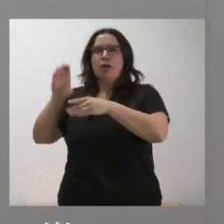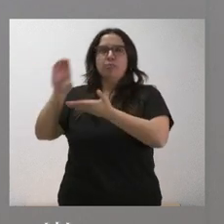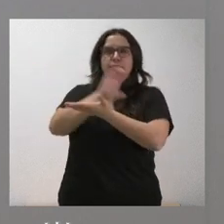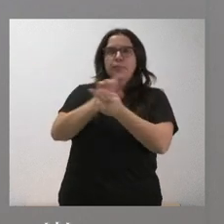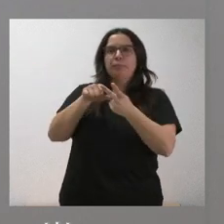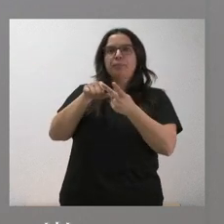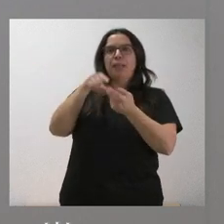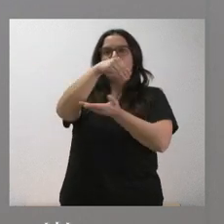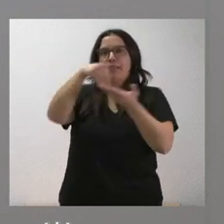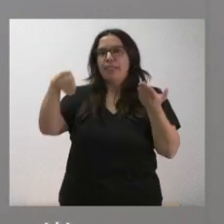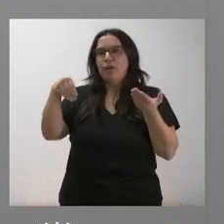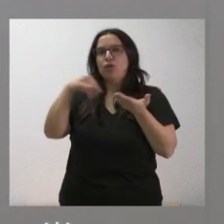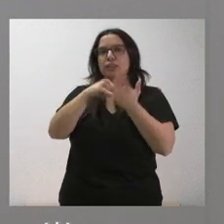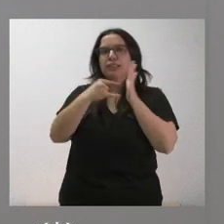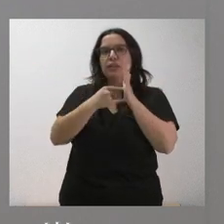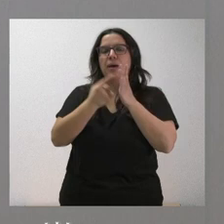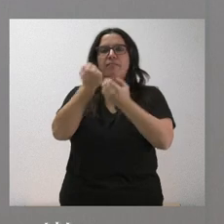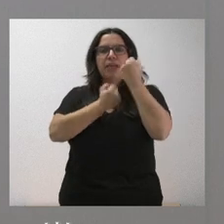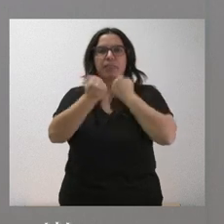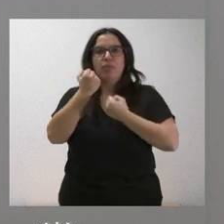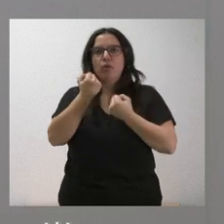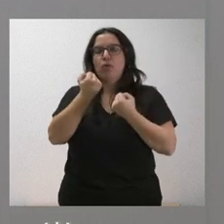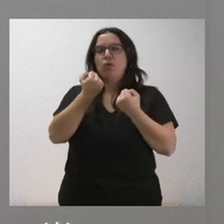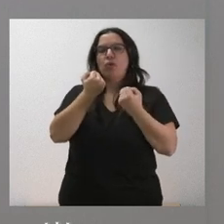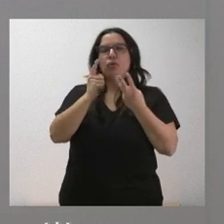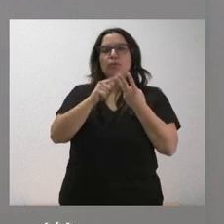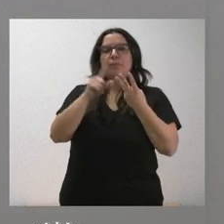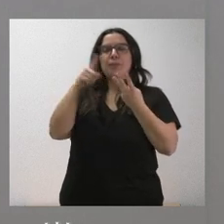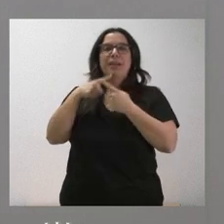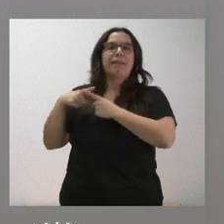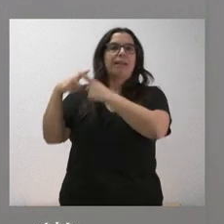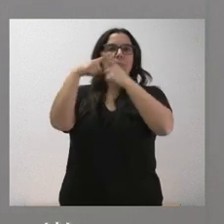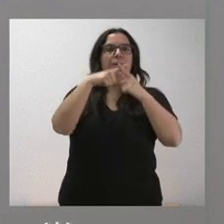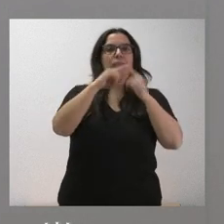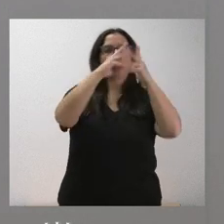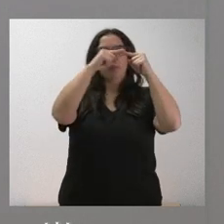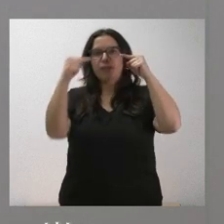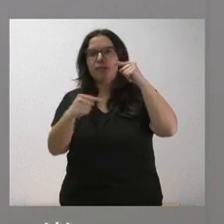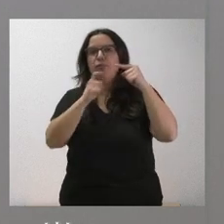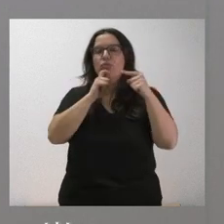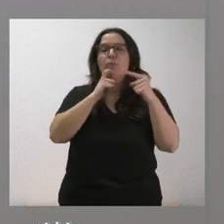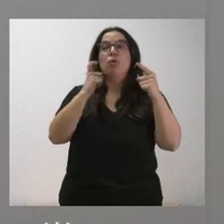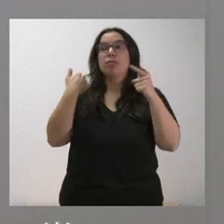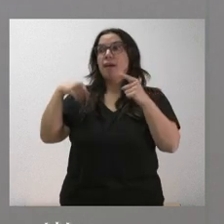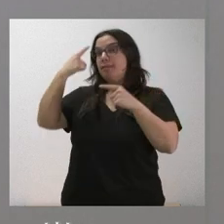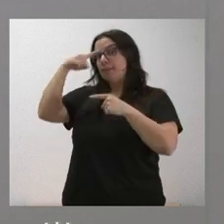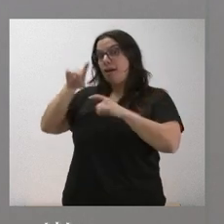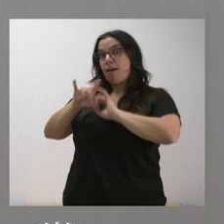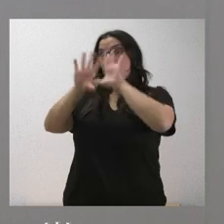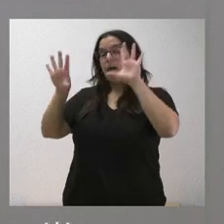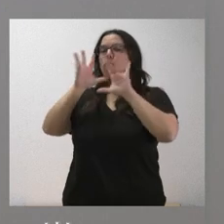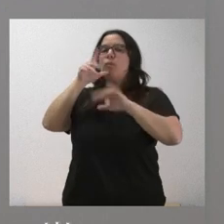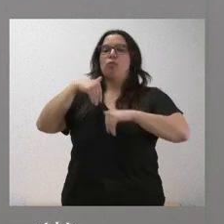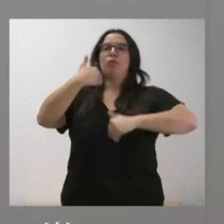liquidación del sistema de financiación y a la distribución del déficit entre administraciones procederíamos ya a dar